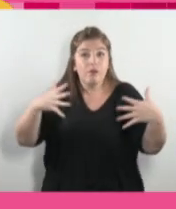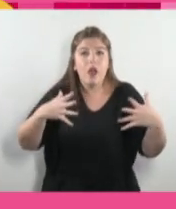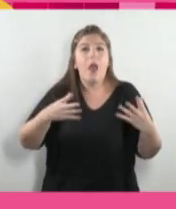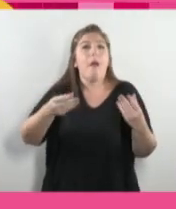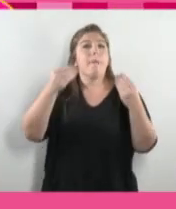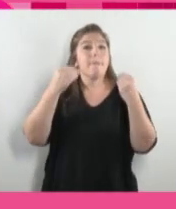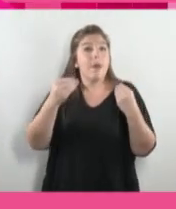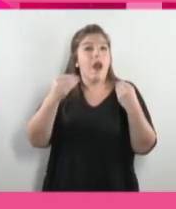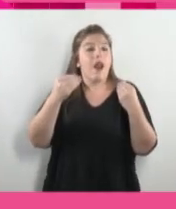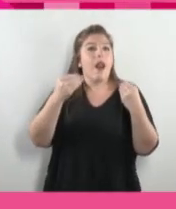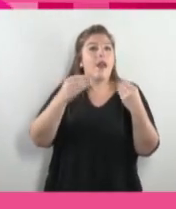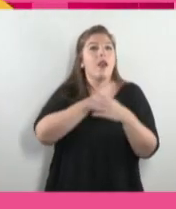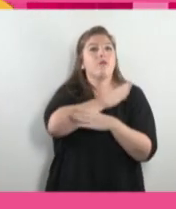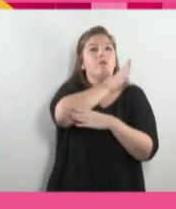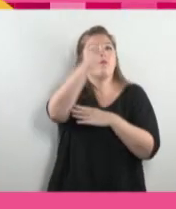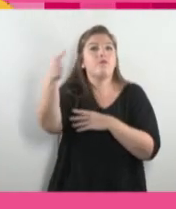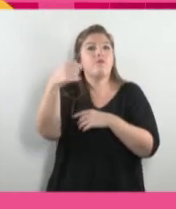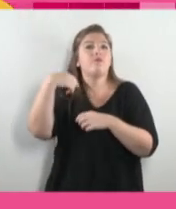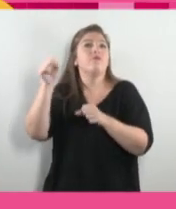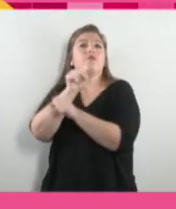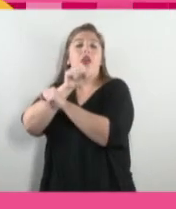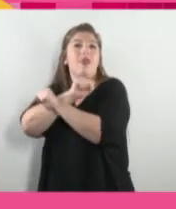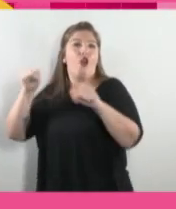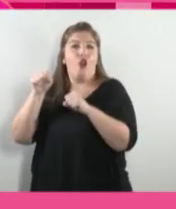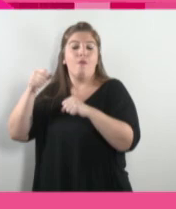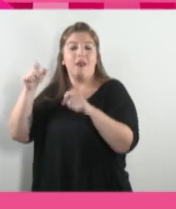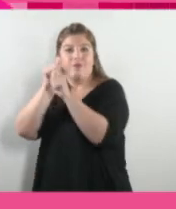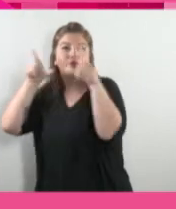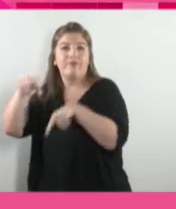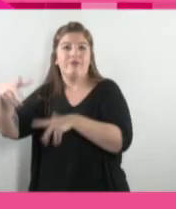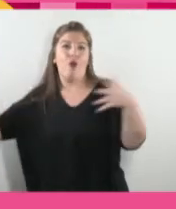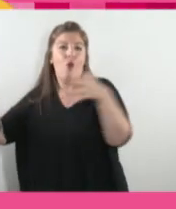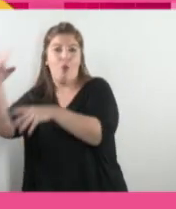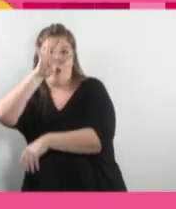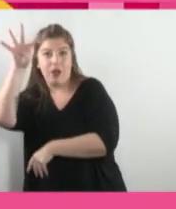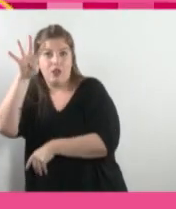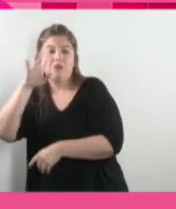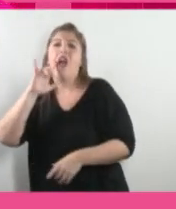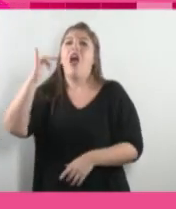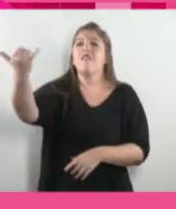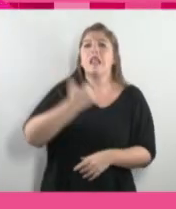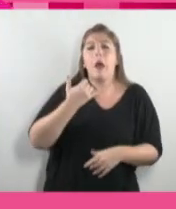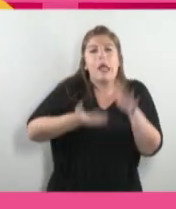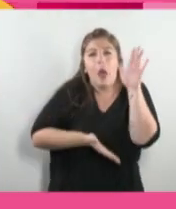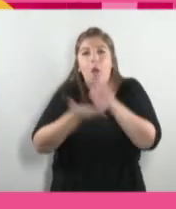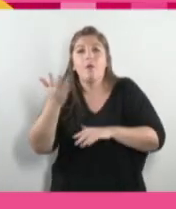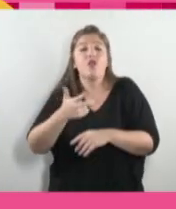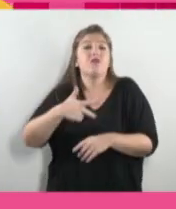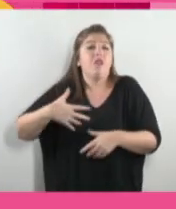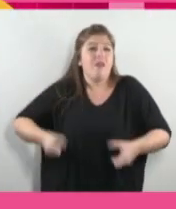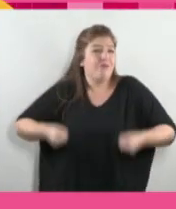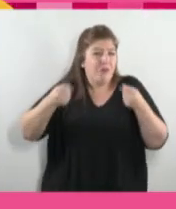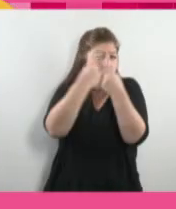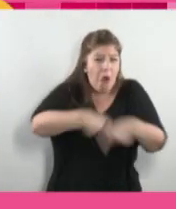una expedición a sorprender a la indiada. Nos anunciaban que iríamos sin carretas ni bagajes,